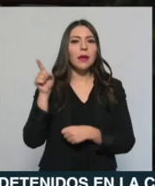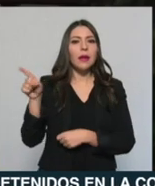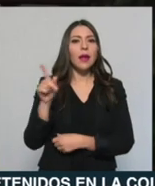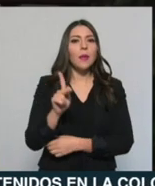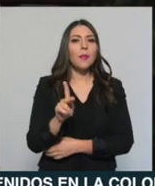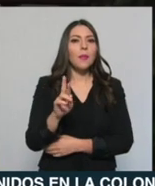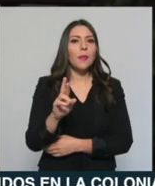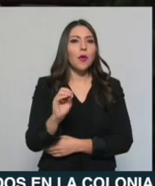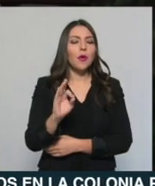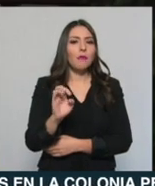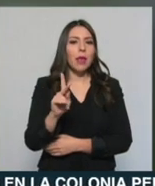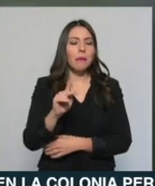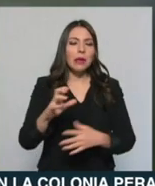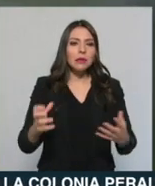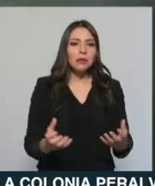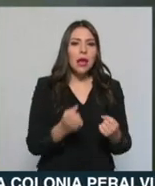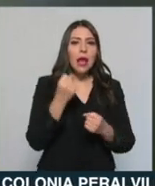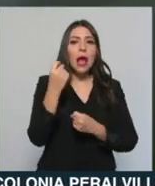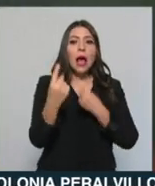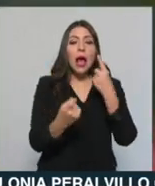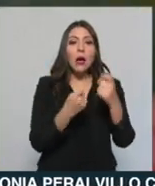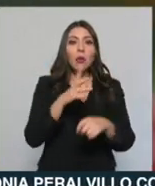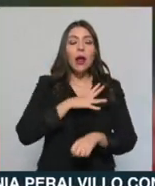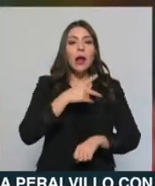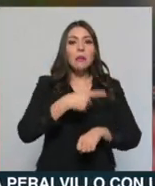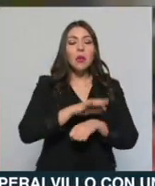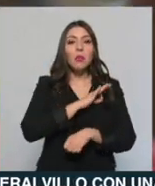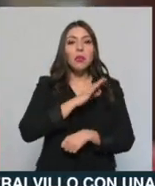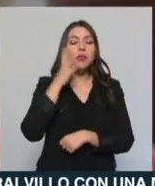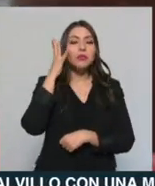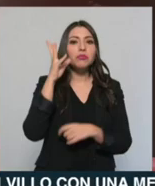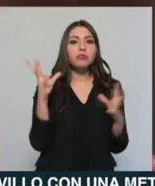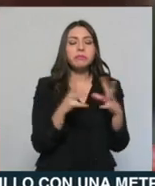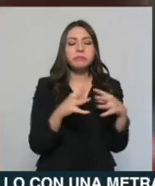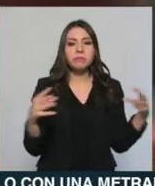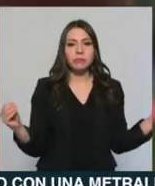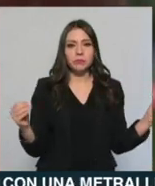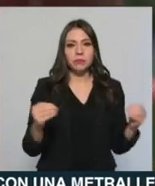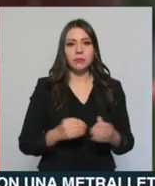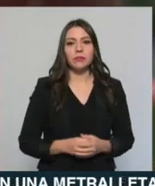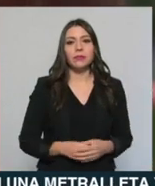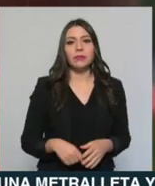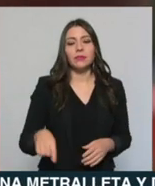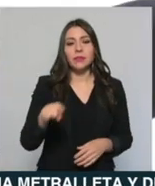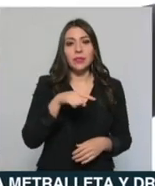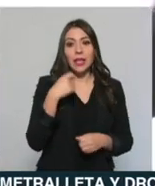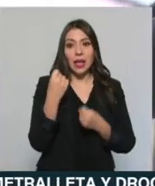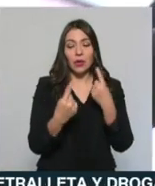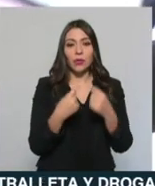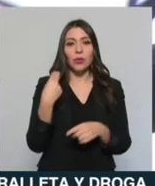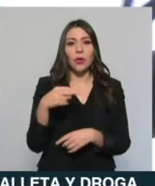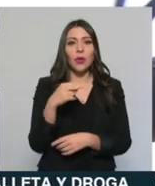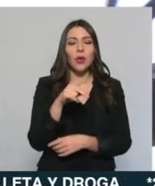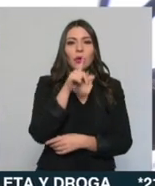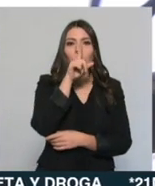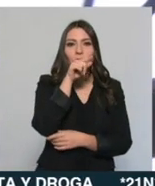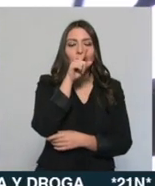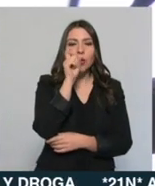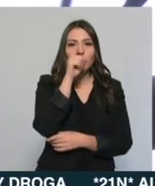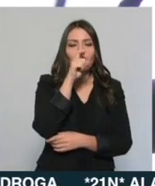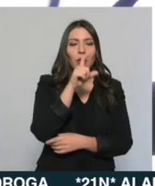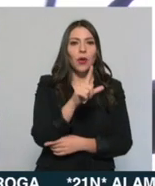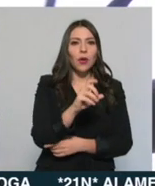de ellas se encuentran en peligro de extinción. Algunas de ellas son el loro amazonas y el loro